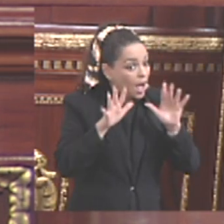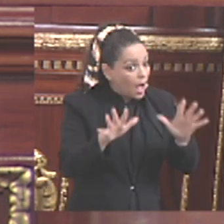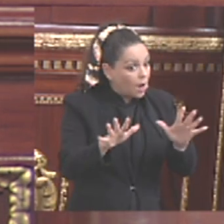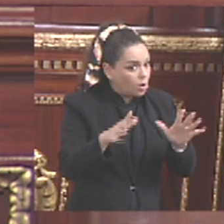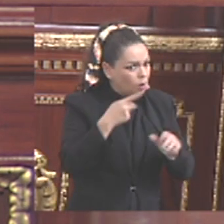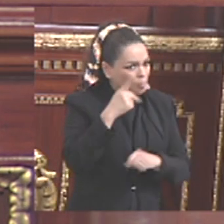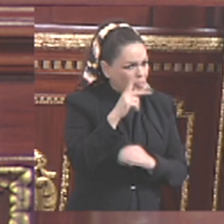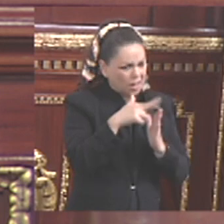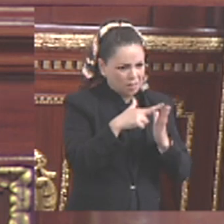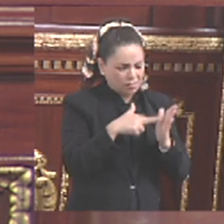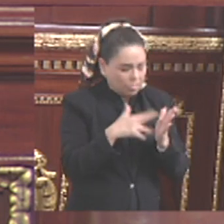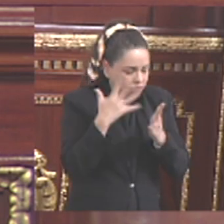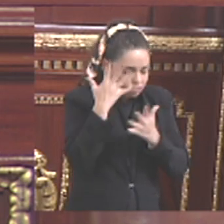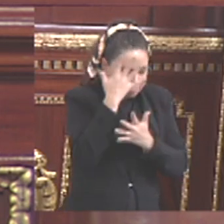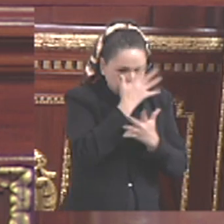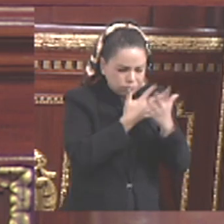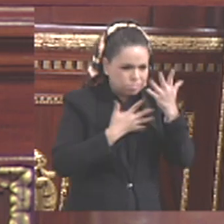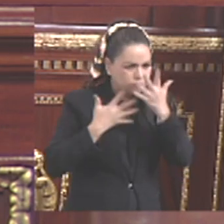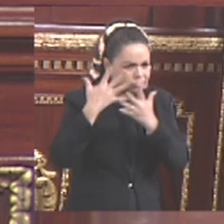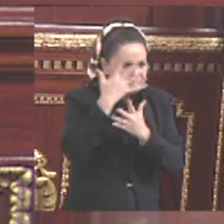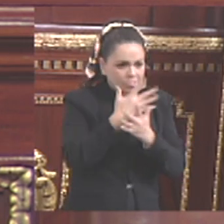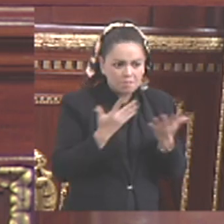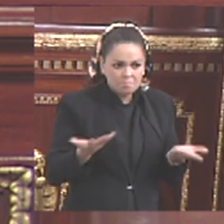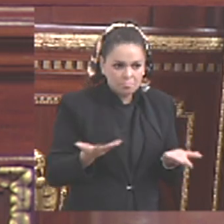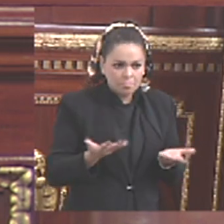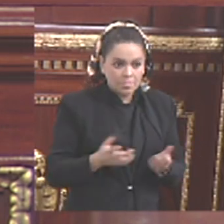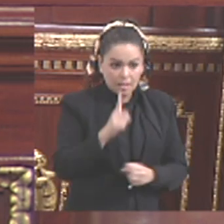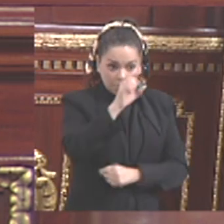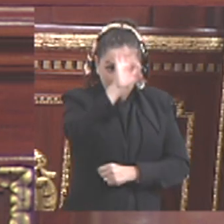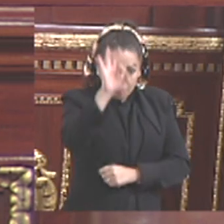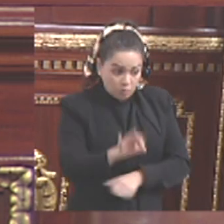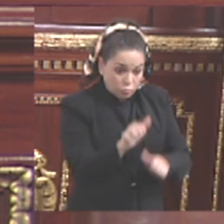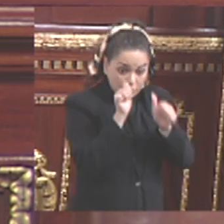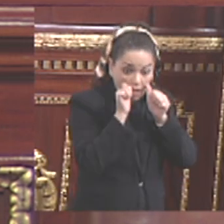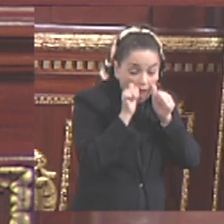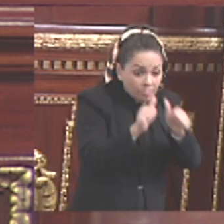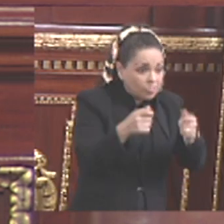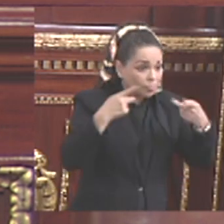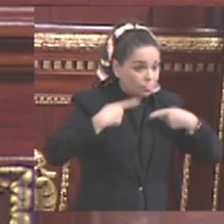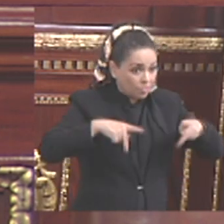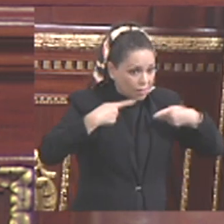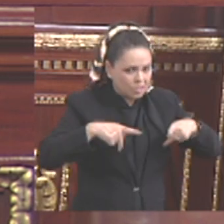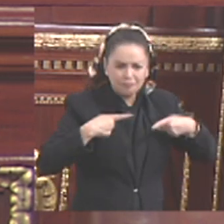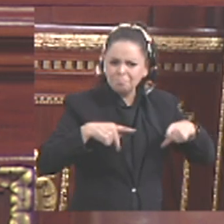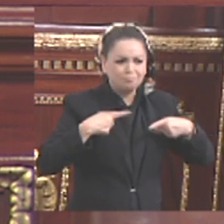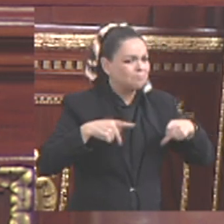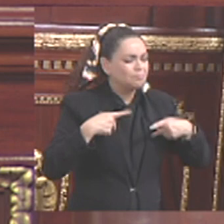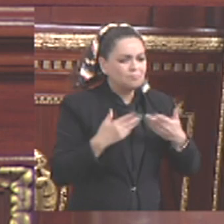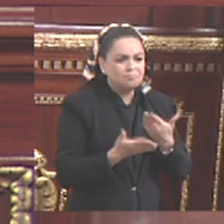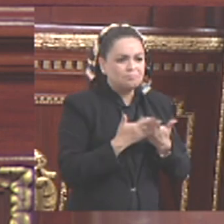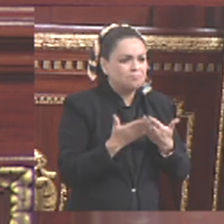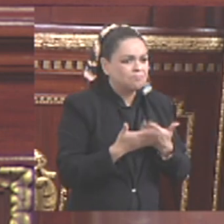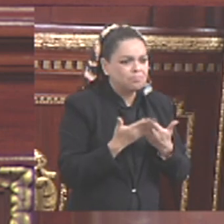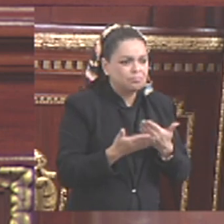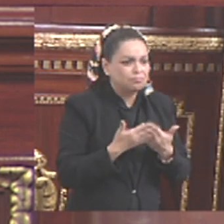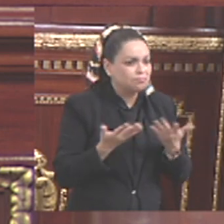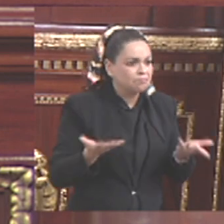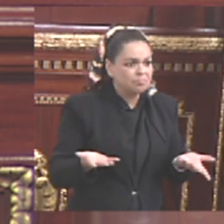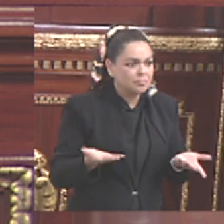confusas, atención limitada a vivienda en edificios, carencia de censos,